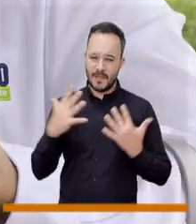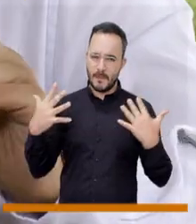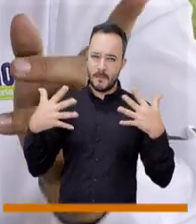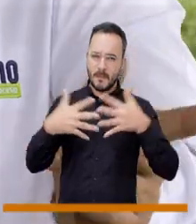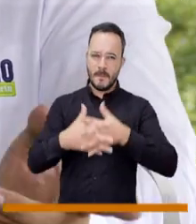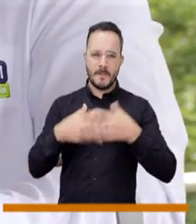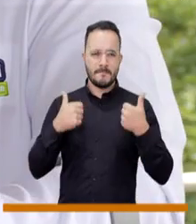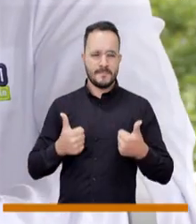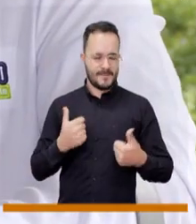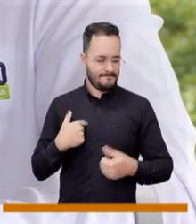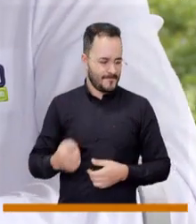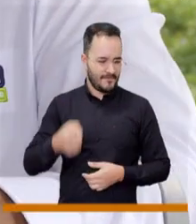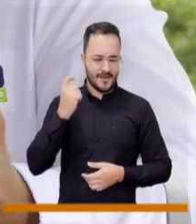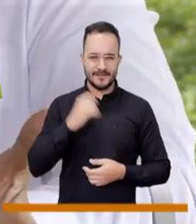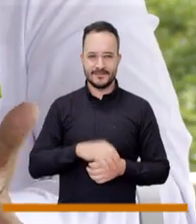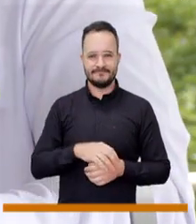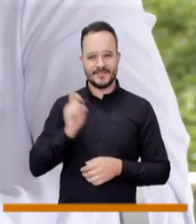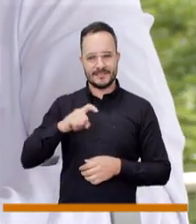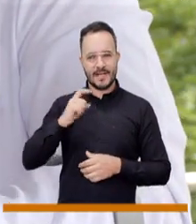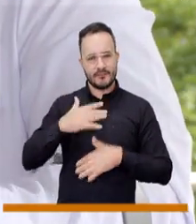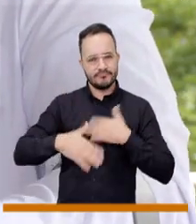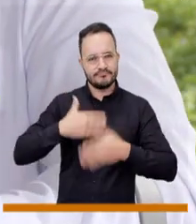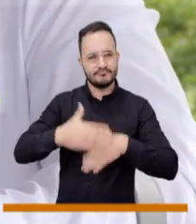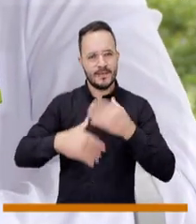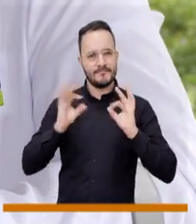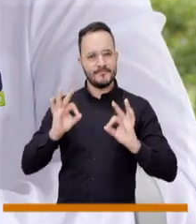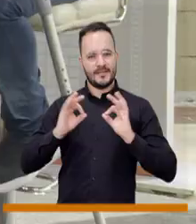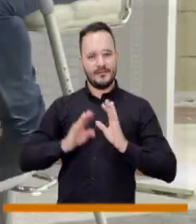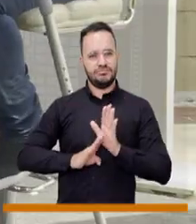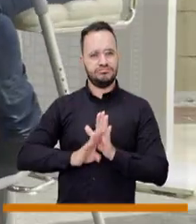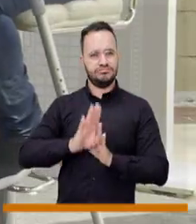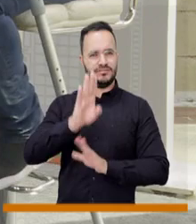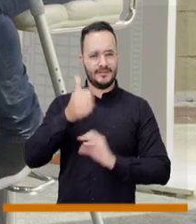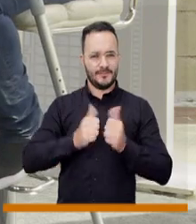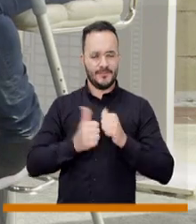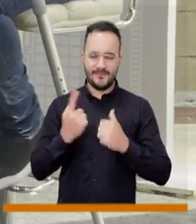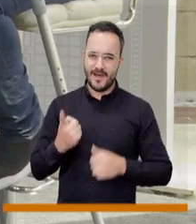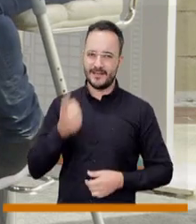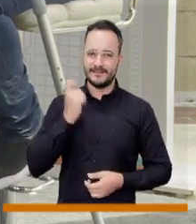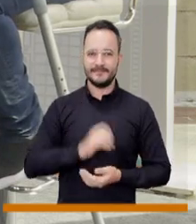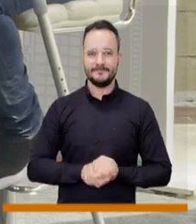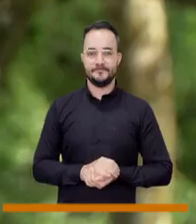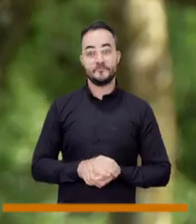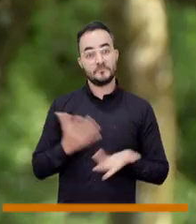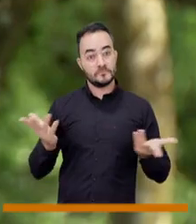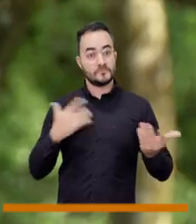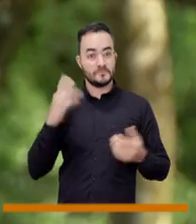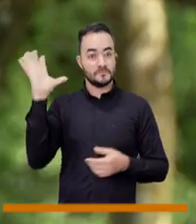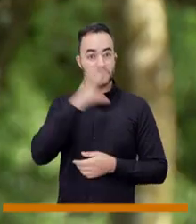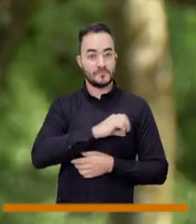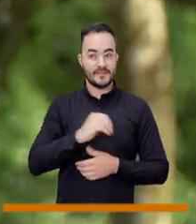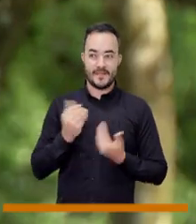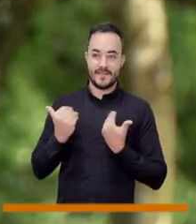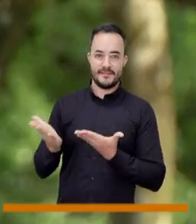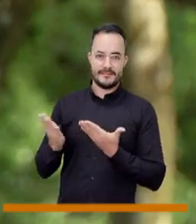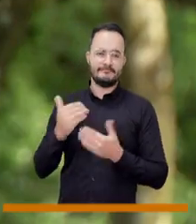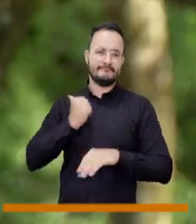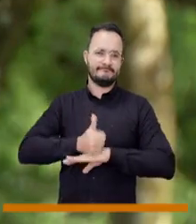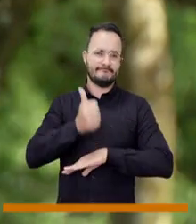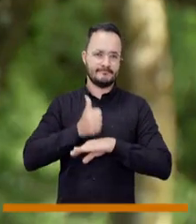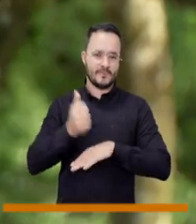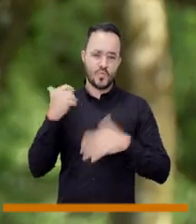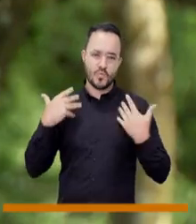estamos articulando bien a ese proceso de desarrollo deportivo. Bueno, ahí están entonces las tareas que tienen estos